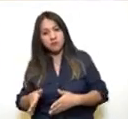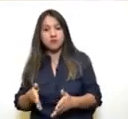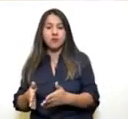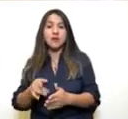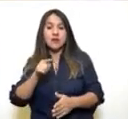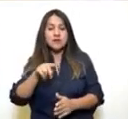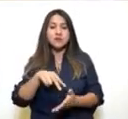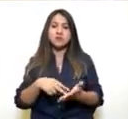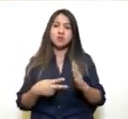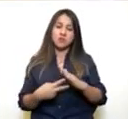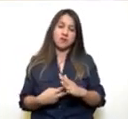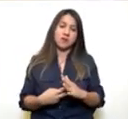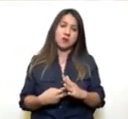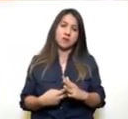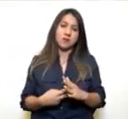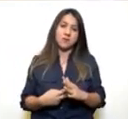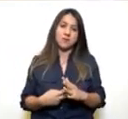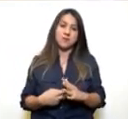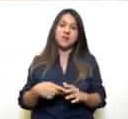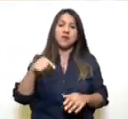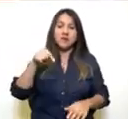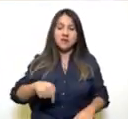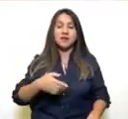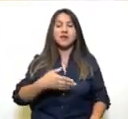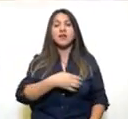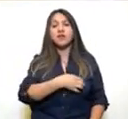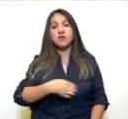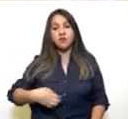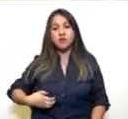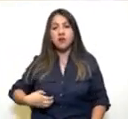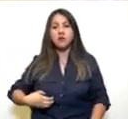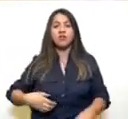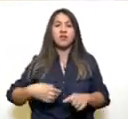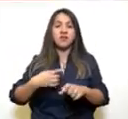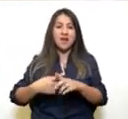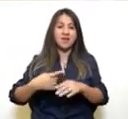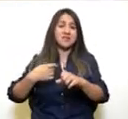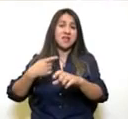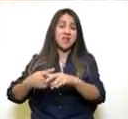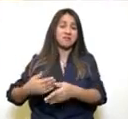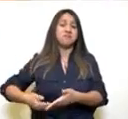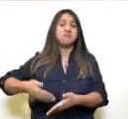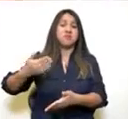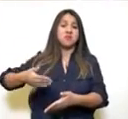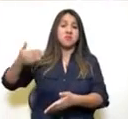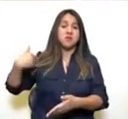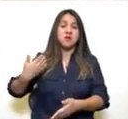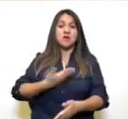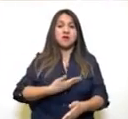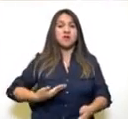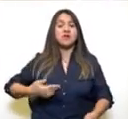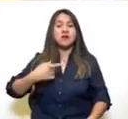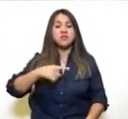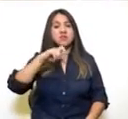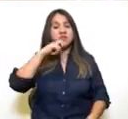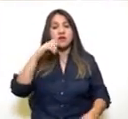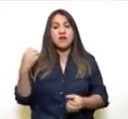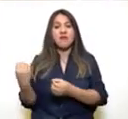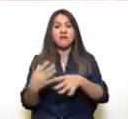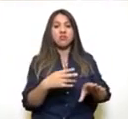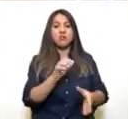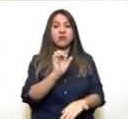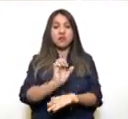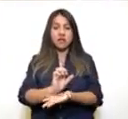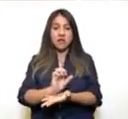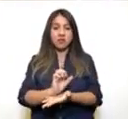es un problema de este gobierno y del hockey nos pasado eso es abandono del estado construir